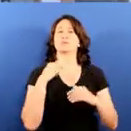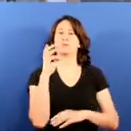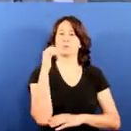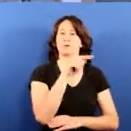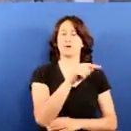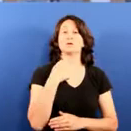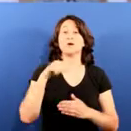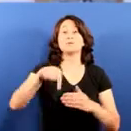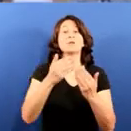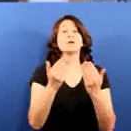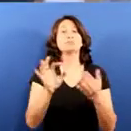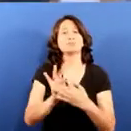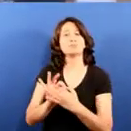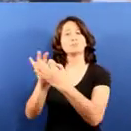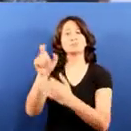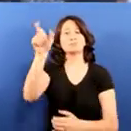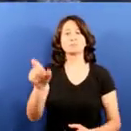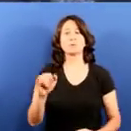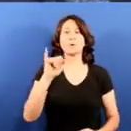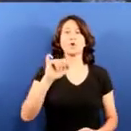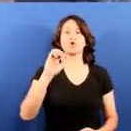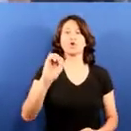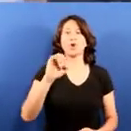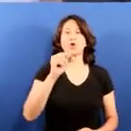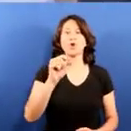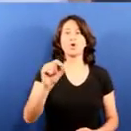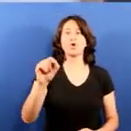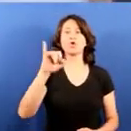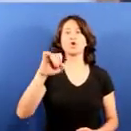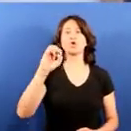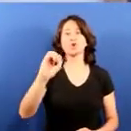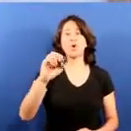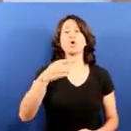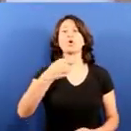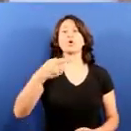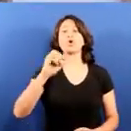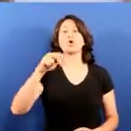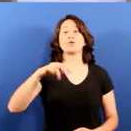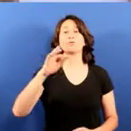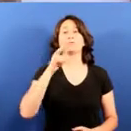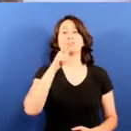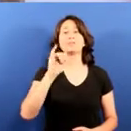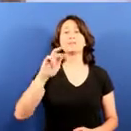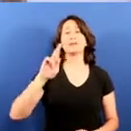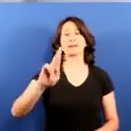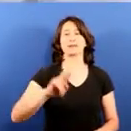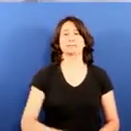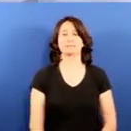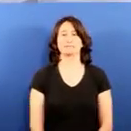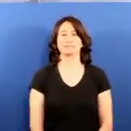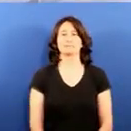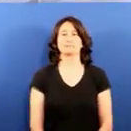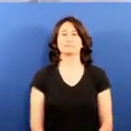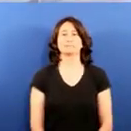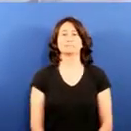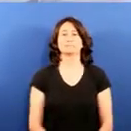exposición es una colaboración con los Encuentros Mapamundistas 2012 que se celebraron del 25 de mayo al 1 de julio en diferentes